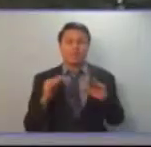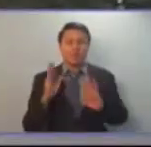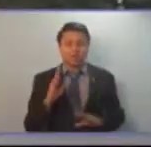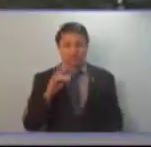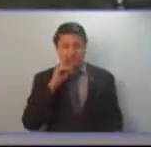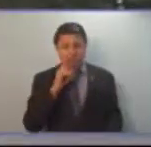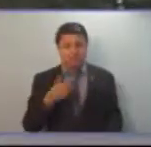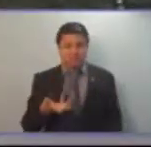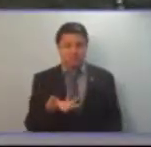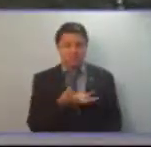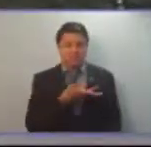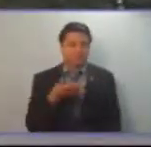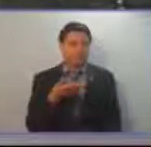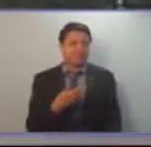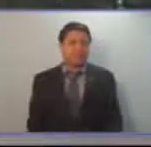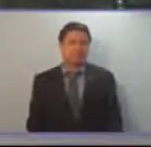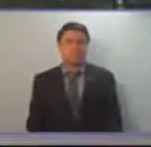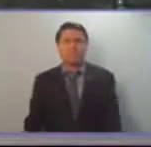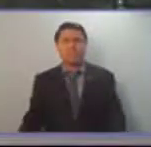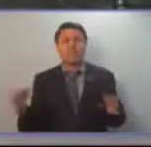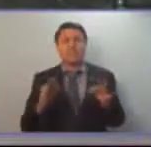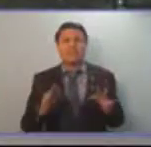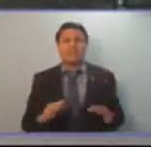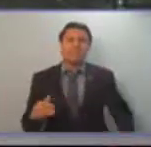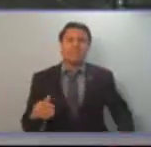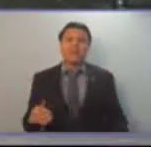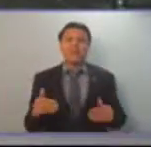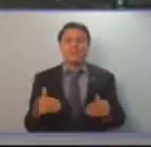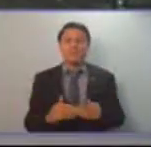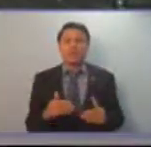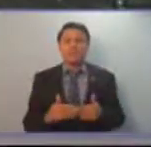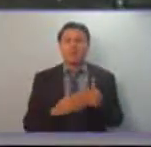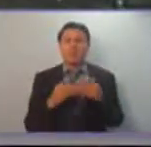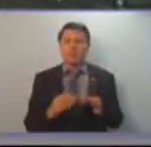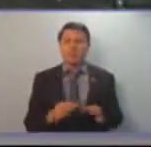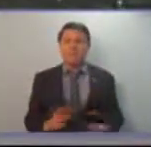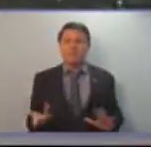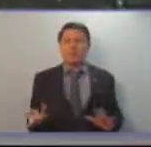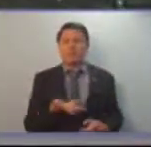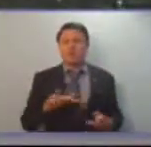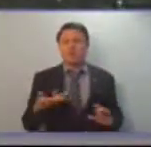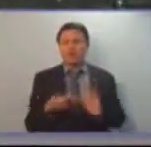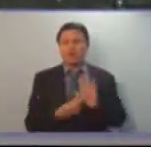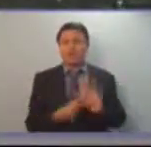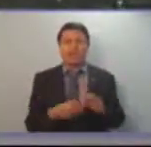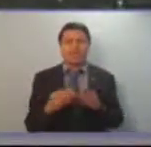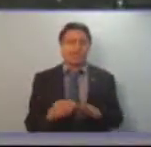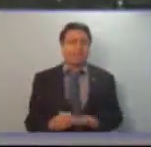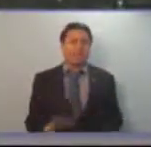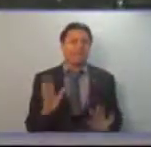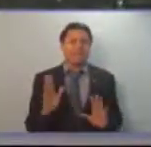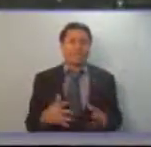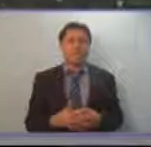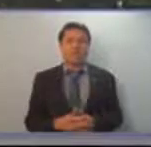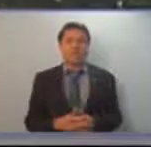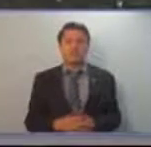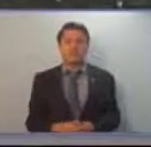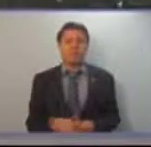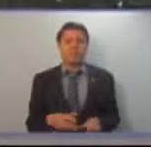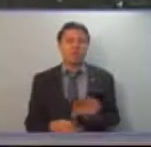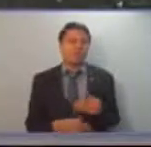Y también en el financiamiento establecimos otros rigores que no existían antes para los